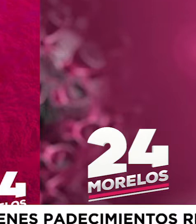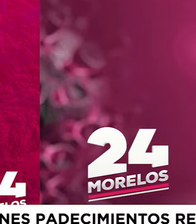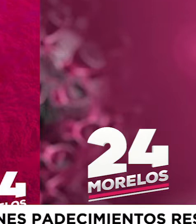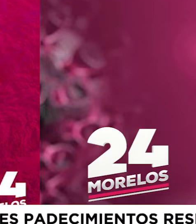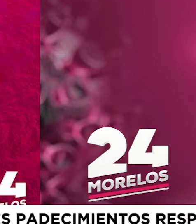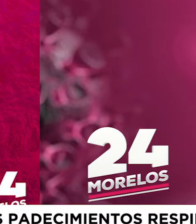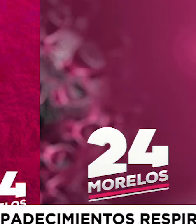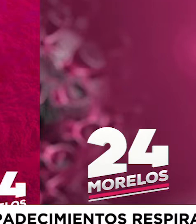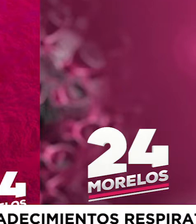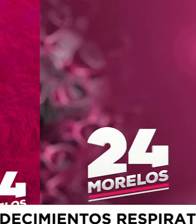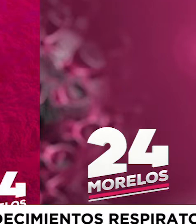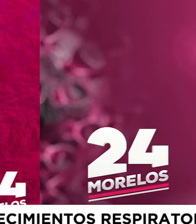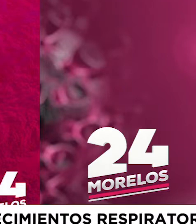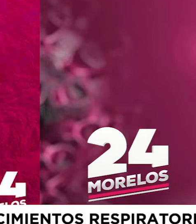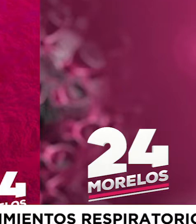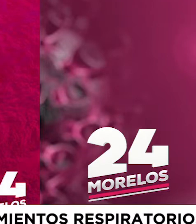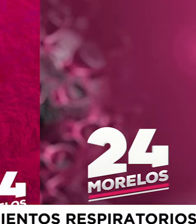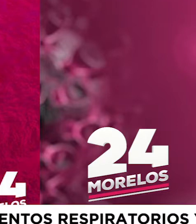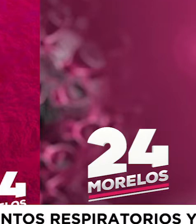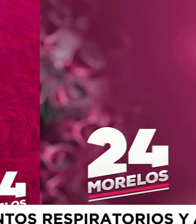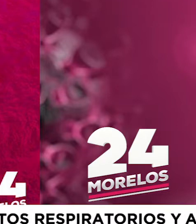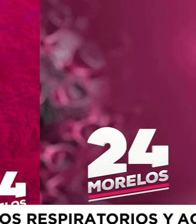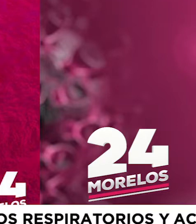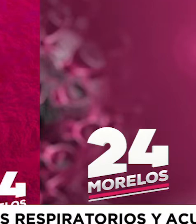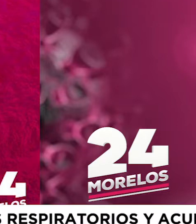129.184 casos positivos. Permanecen activos